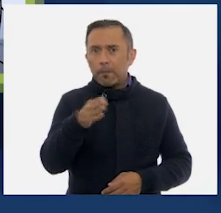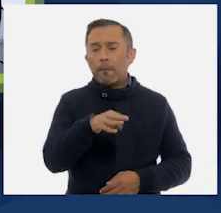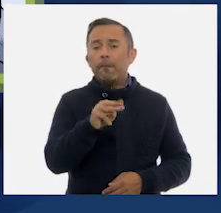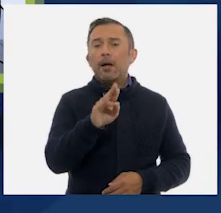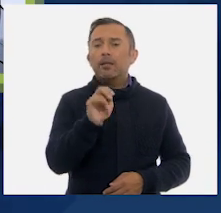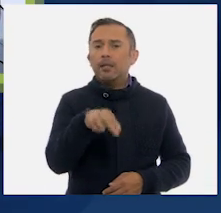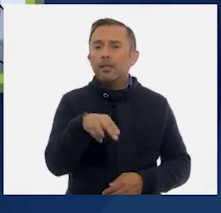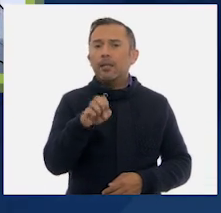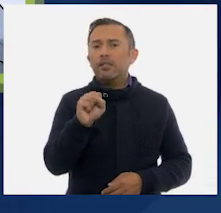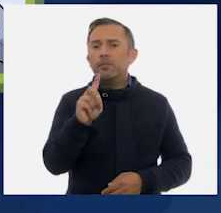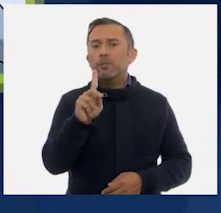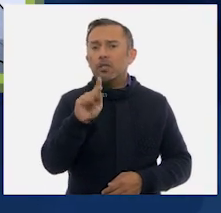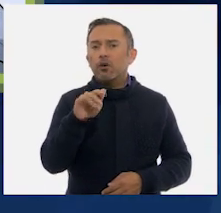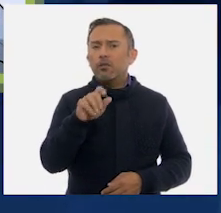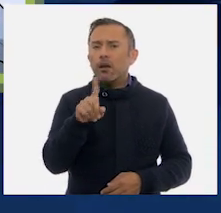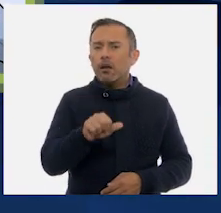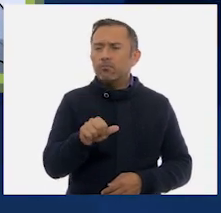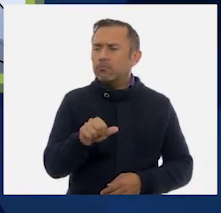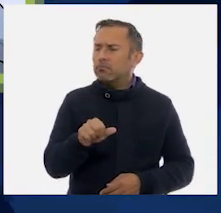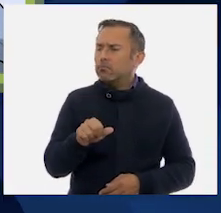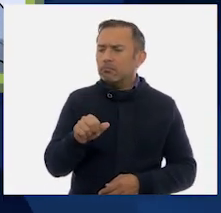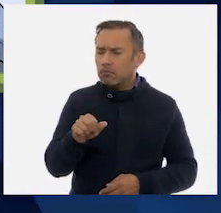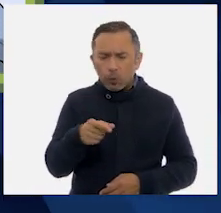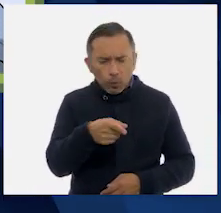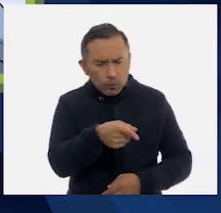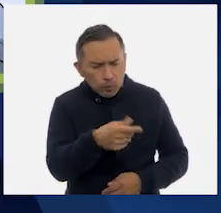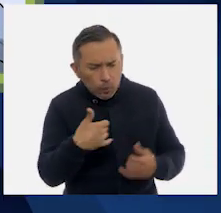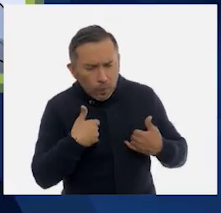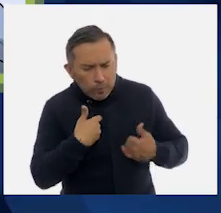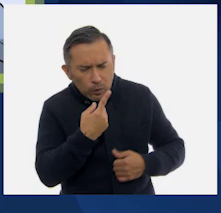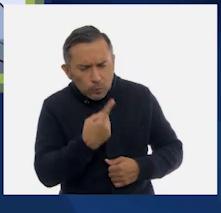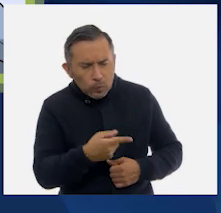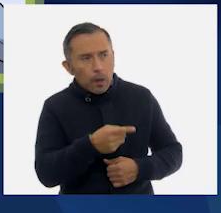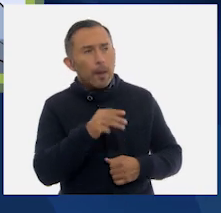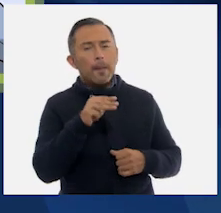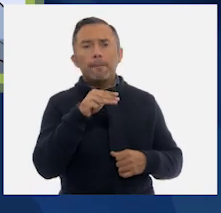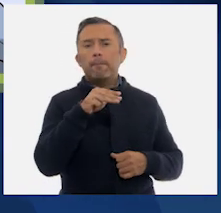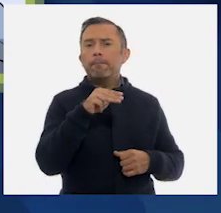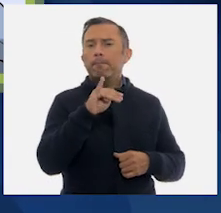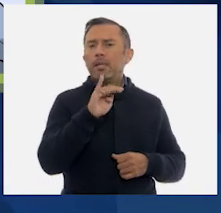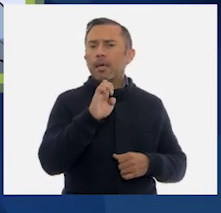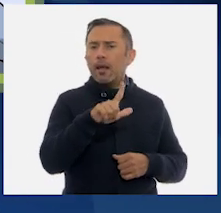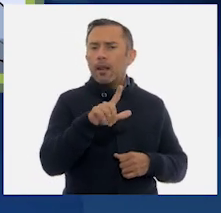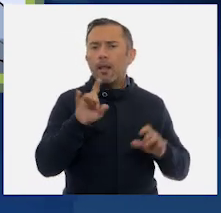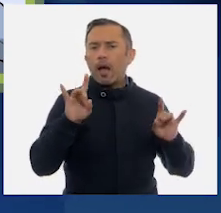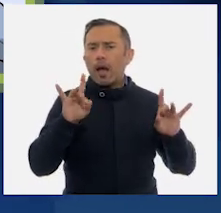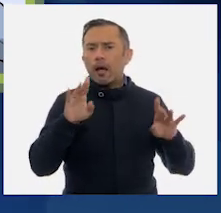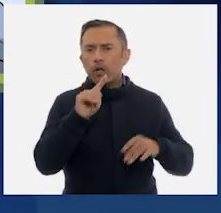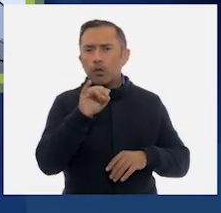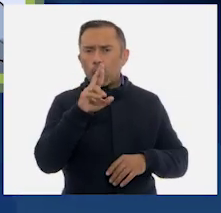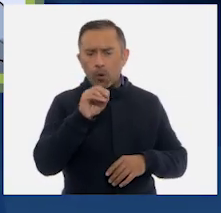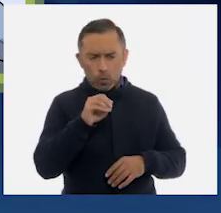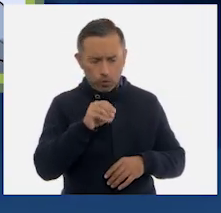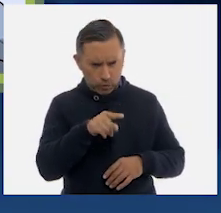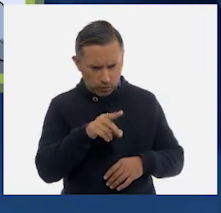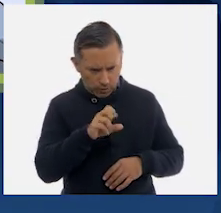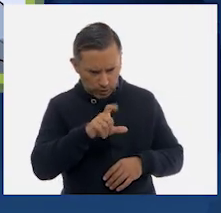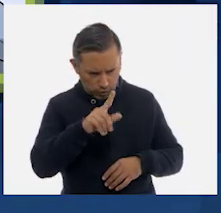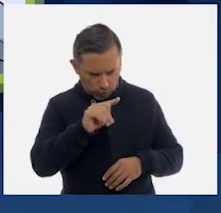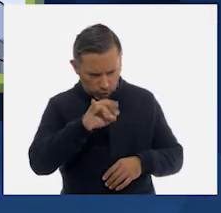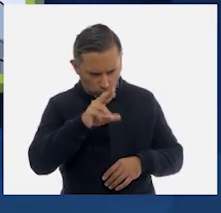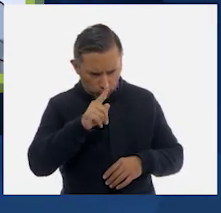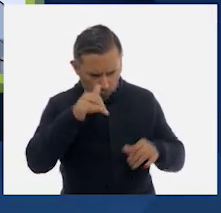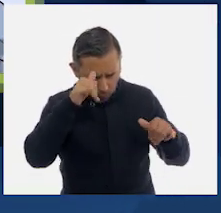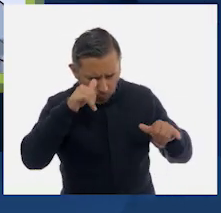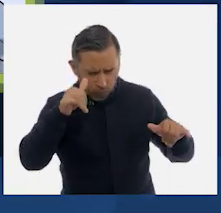Espinosa. ¿Y usted, muchachito? Miguel Ángel del Toro. ¿Del Toro? Estás muy muchacho para ese apellido. Te